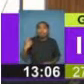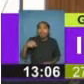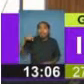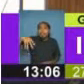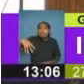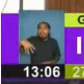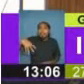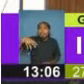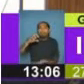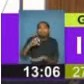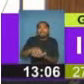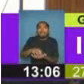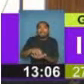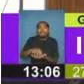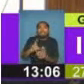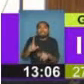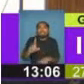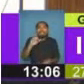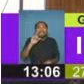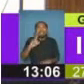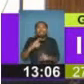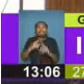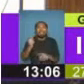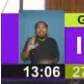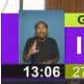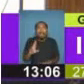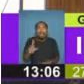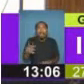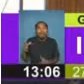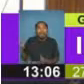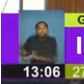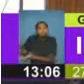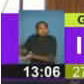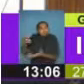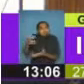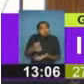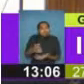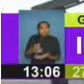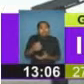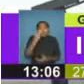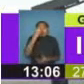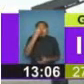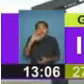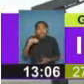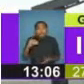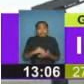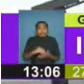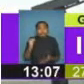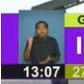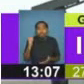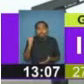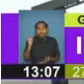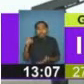inversión va a ha una inversión de 120 millones de dólares para una fábrica de soda que va a ser la segunda en la